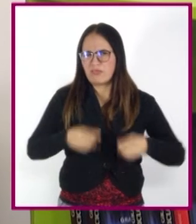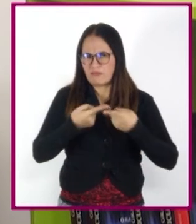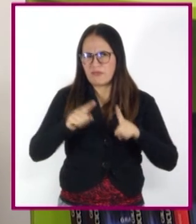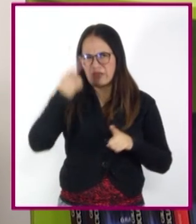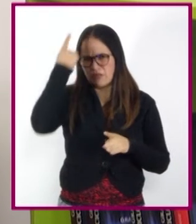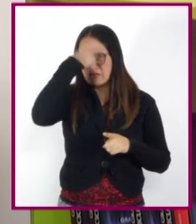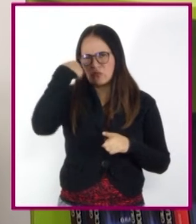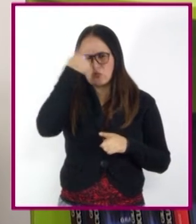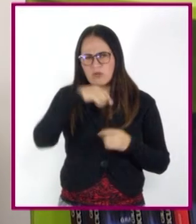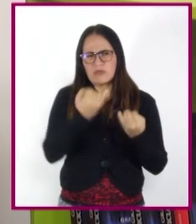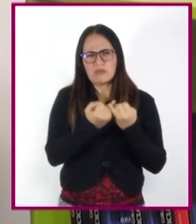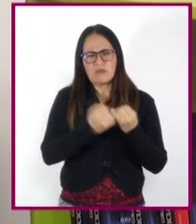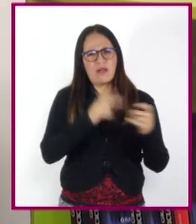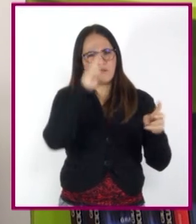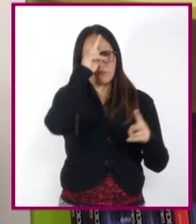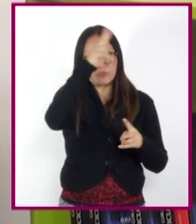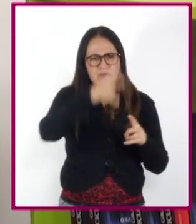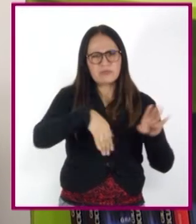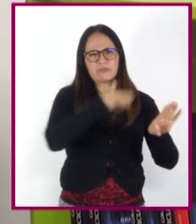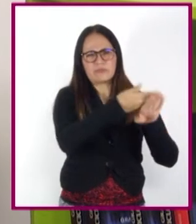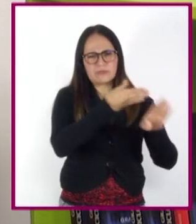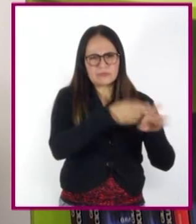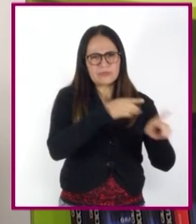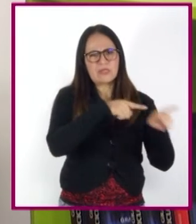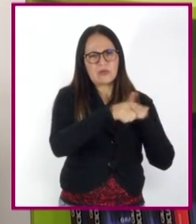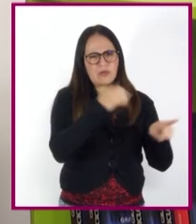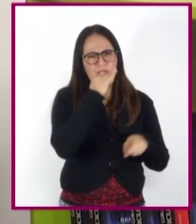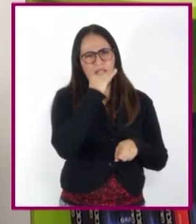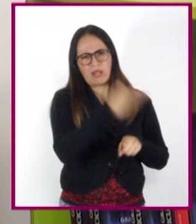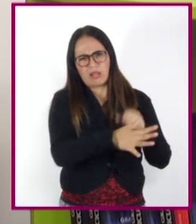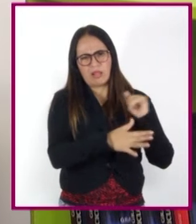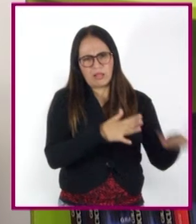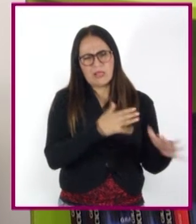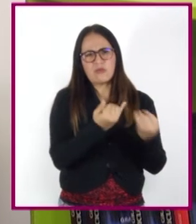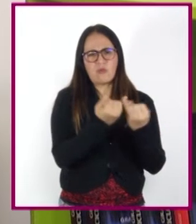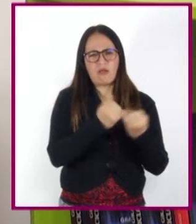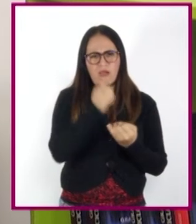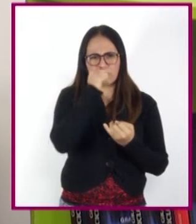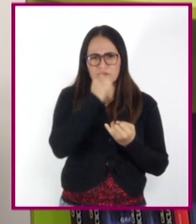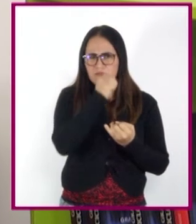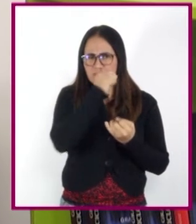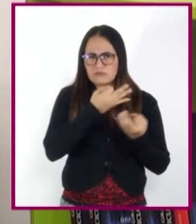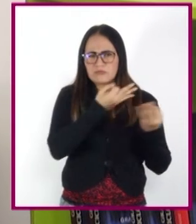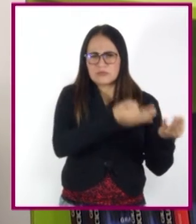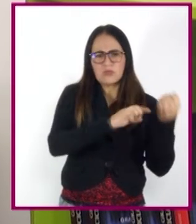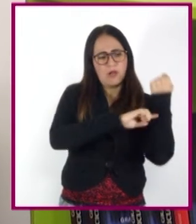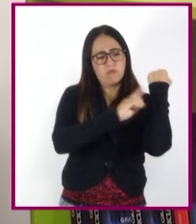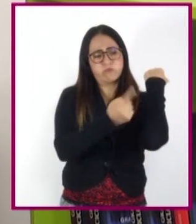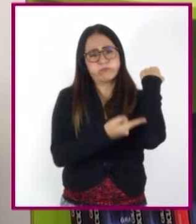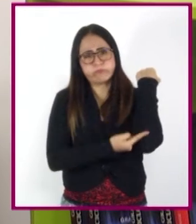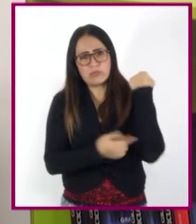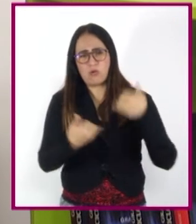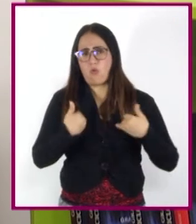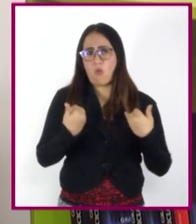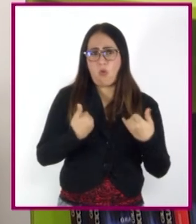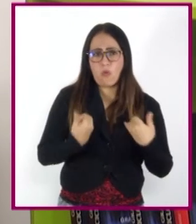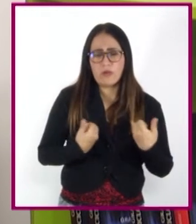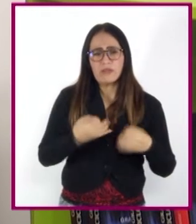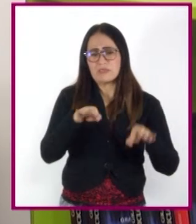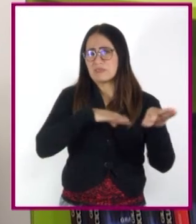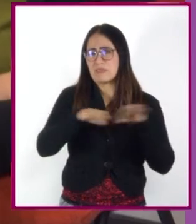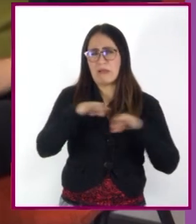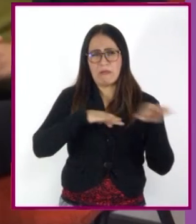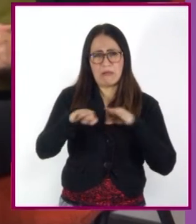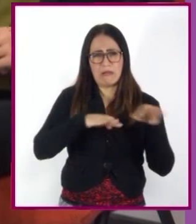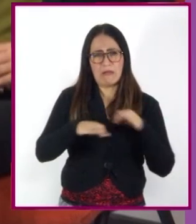estigmas, violencia, estereotipos, adicción, sexualidad y maternidad precoz, explotación laboral, entre